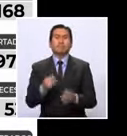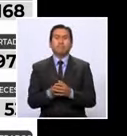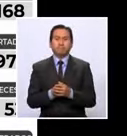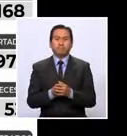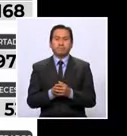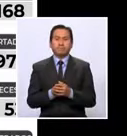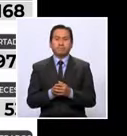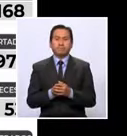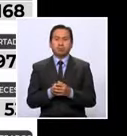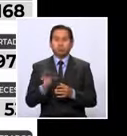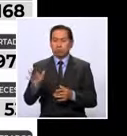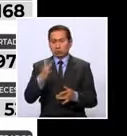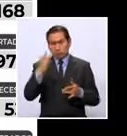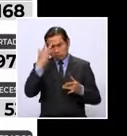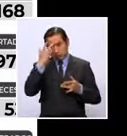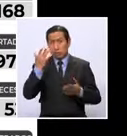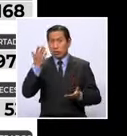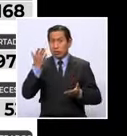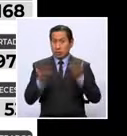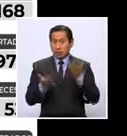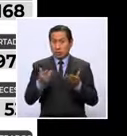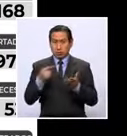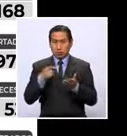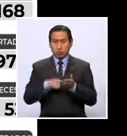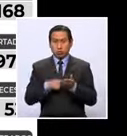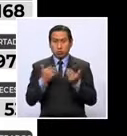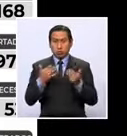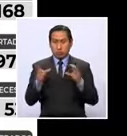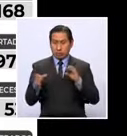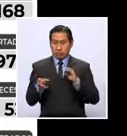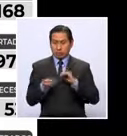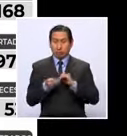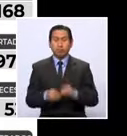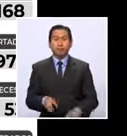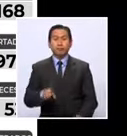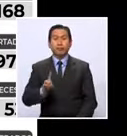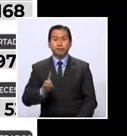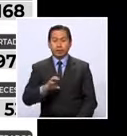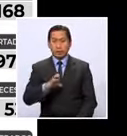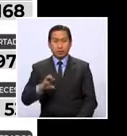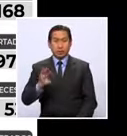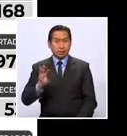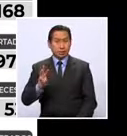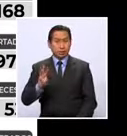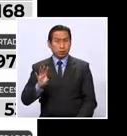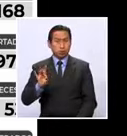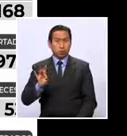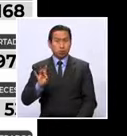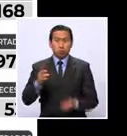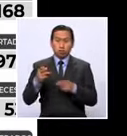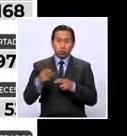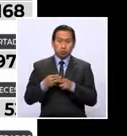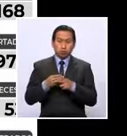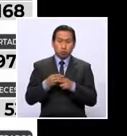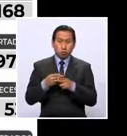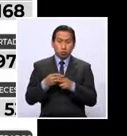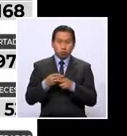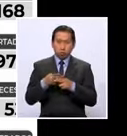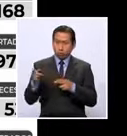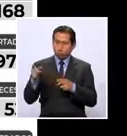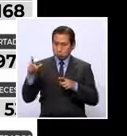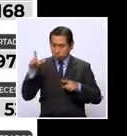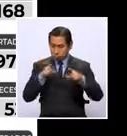los casos sospechosos sumado hoy 168 y en las próximas horas serán